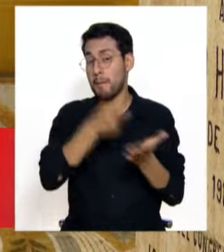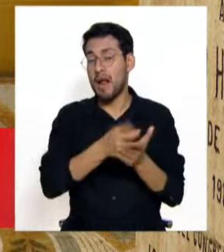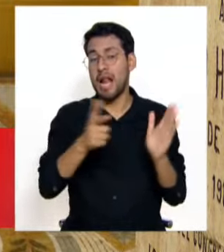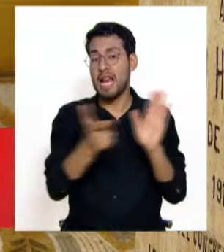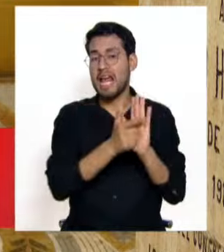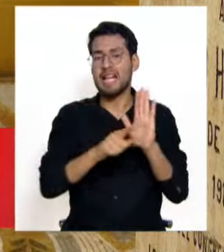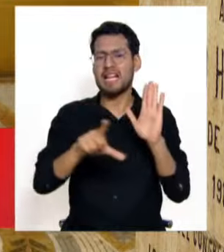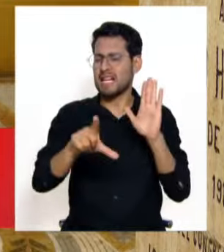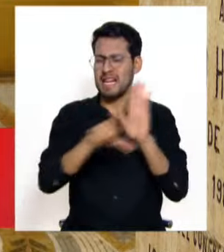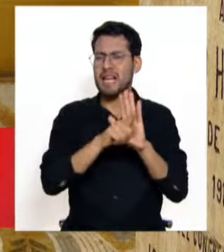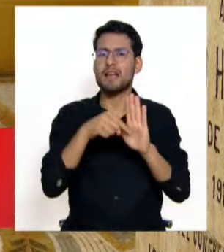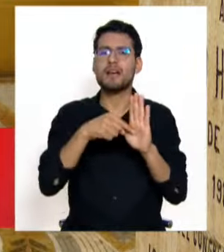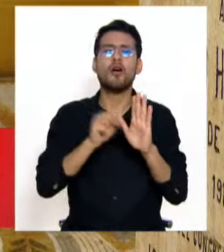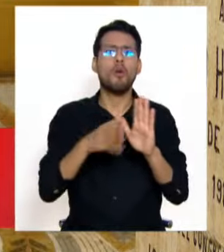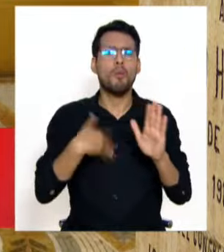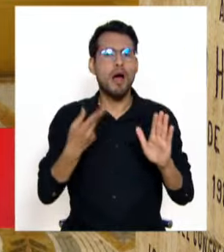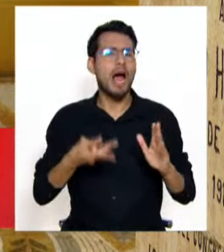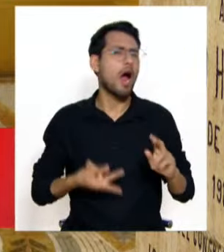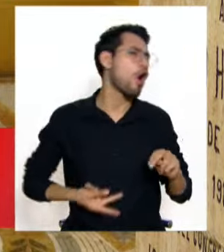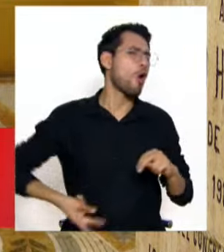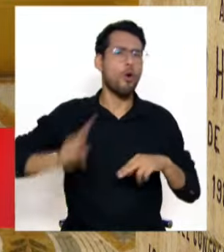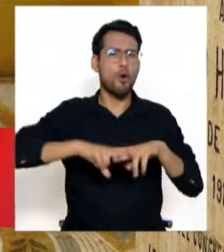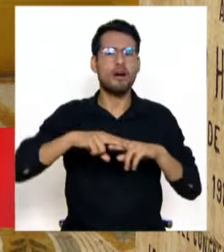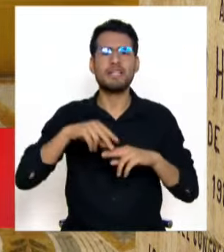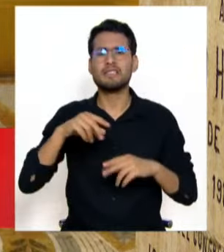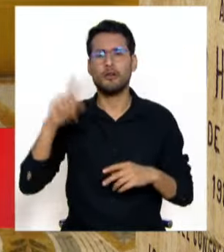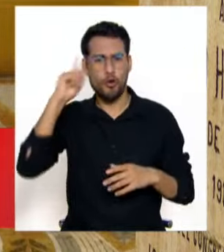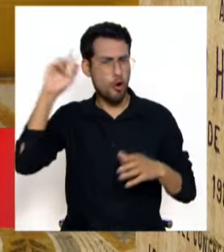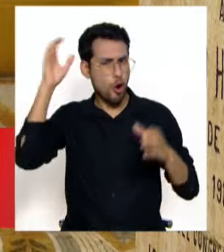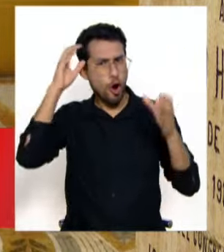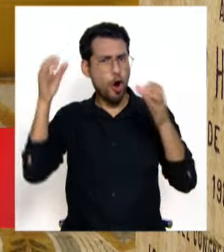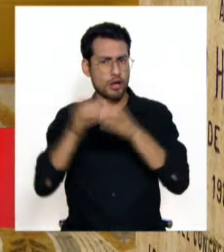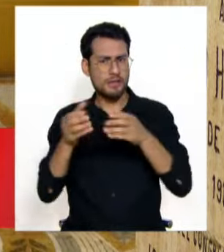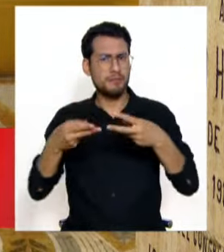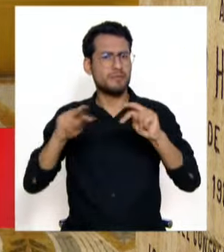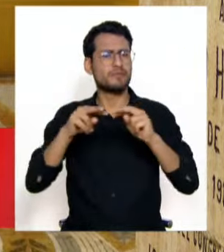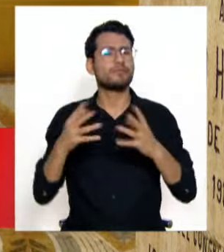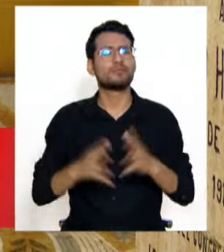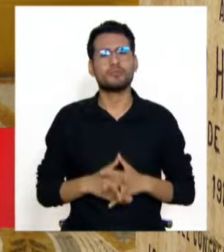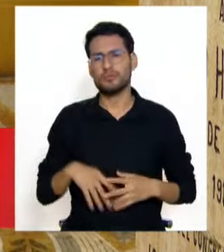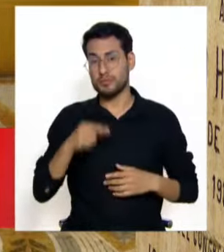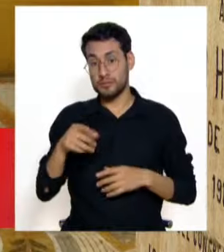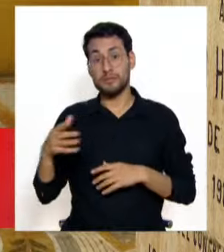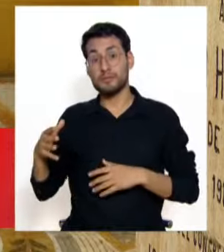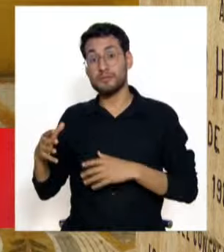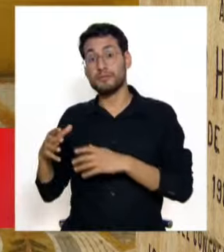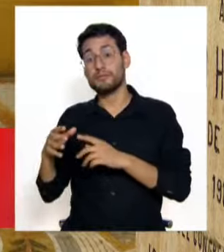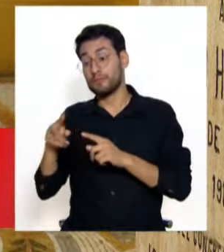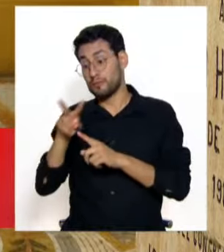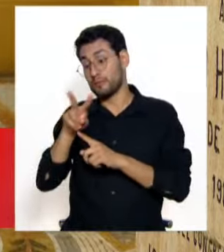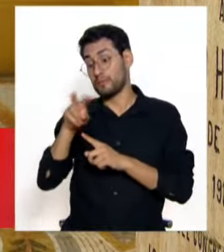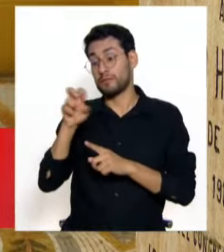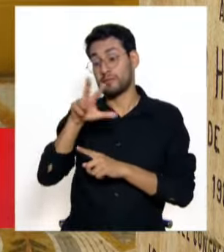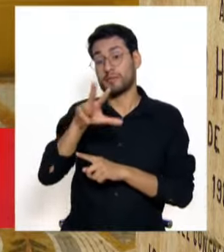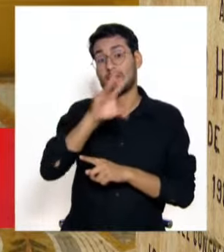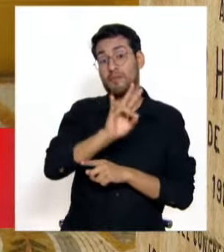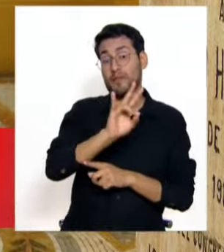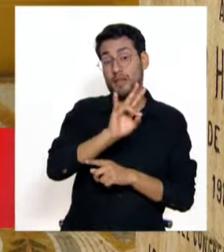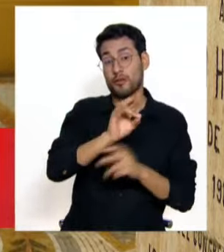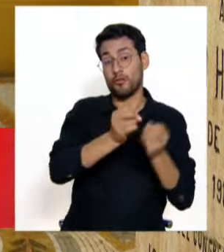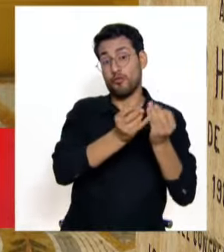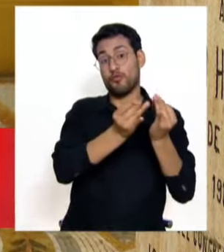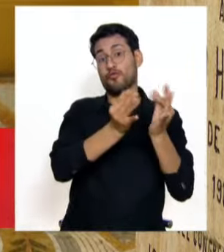pretende incrementar el número de parlamentarios. Estamos hablando específicamente de incrementar a